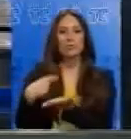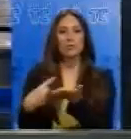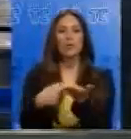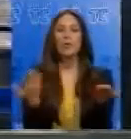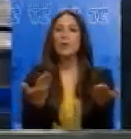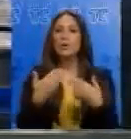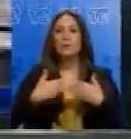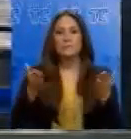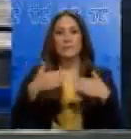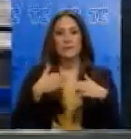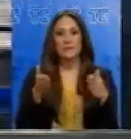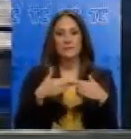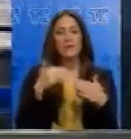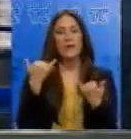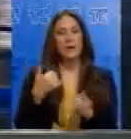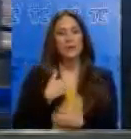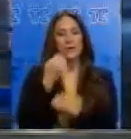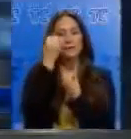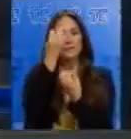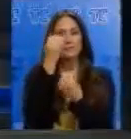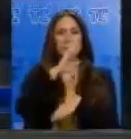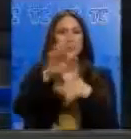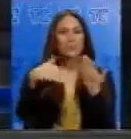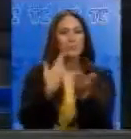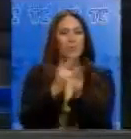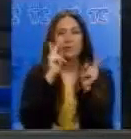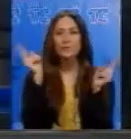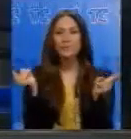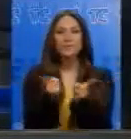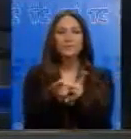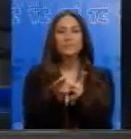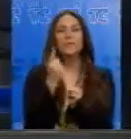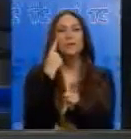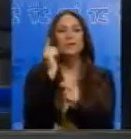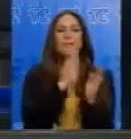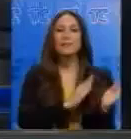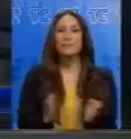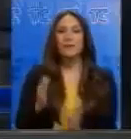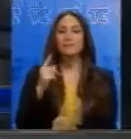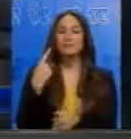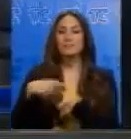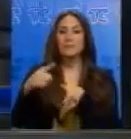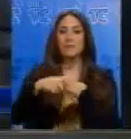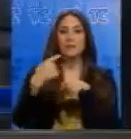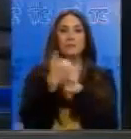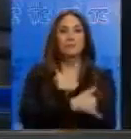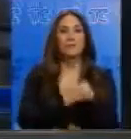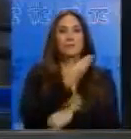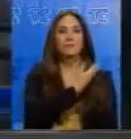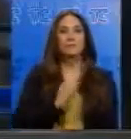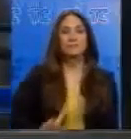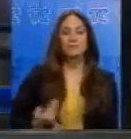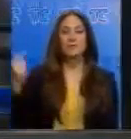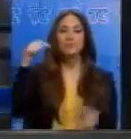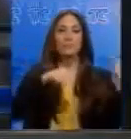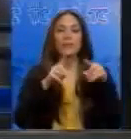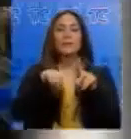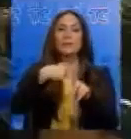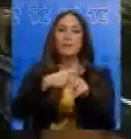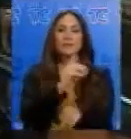Panamá. Tenemos un informe listo de los planes elaborados para recibir a los jefes de Estado y las